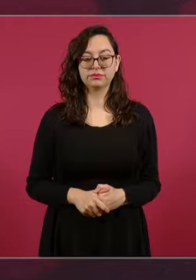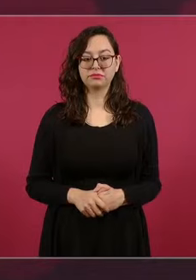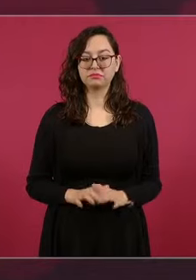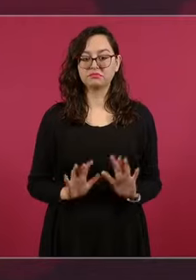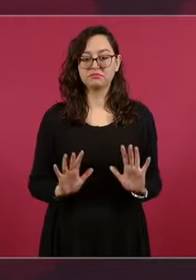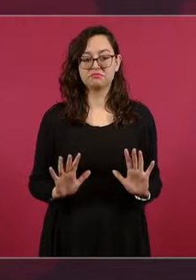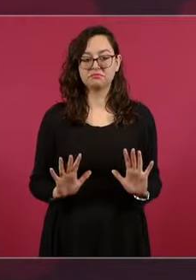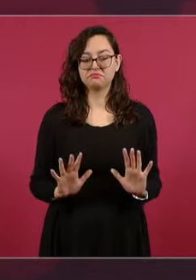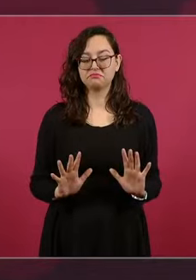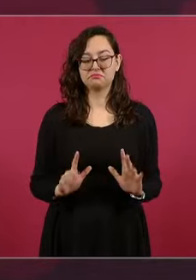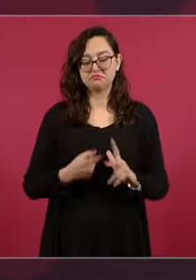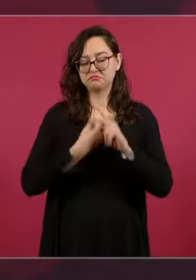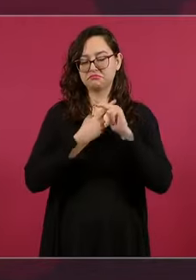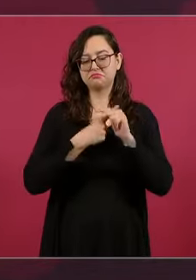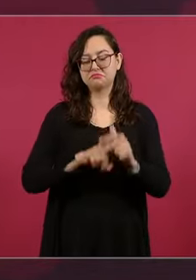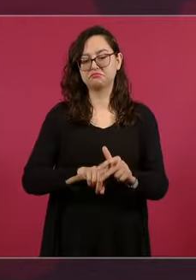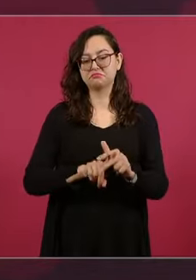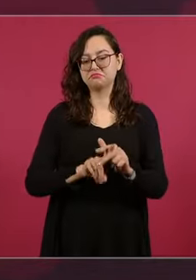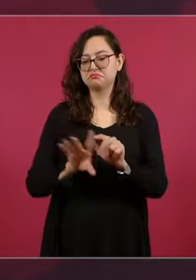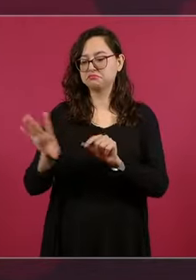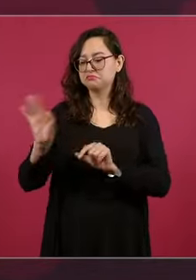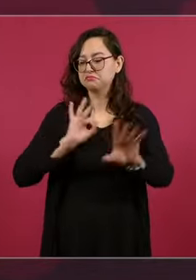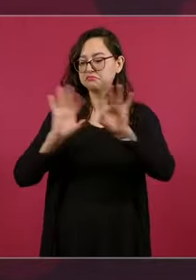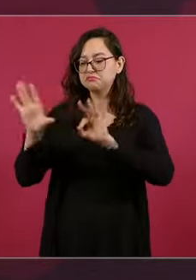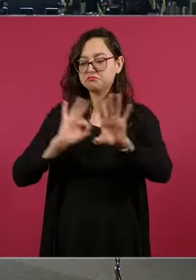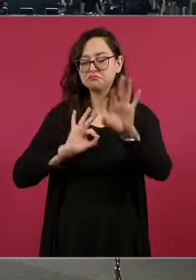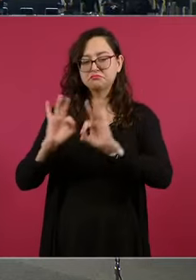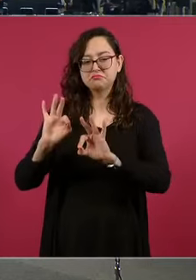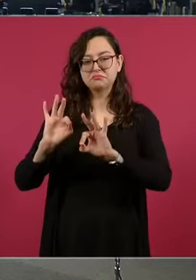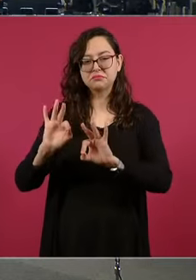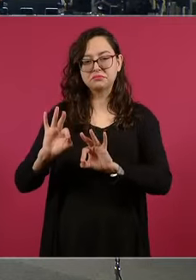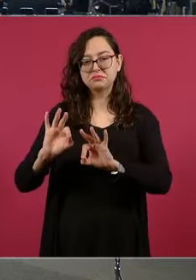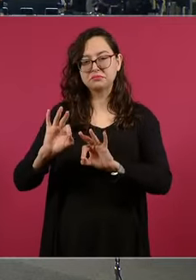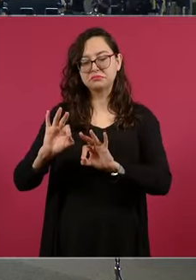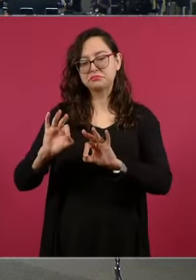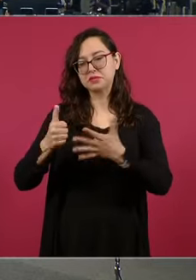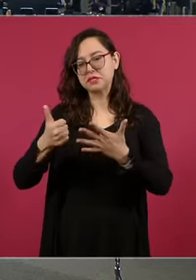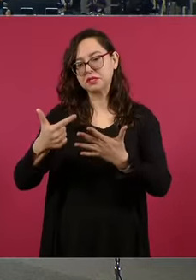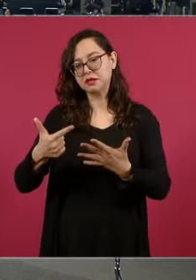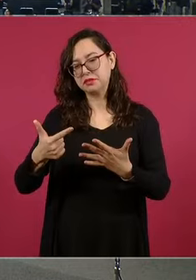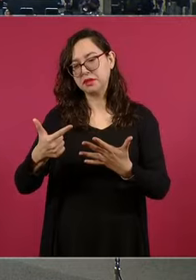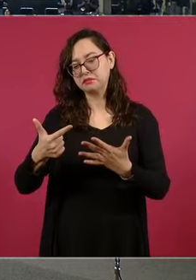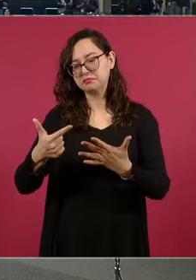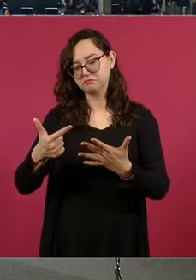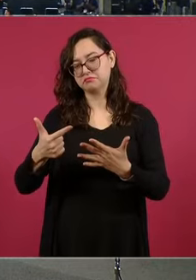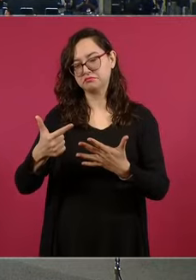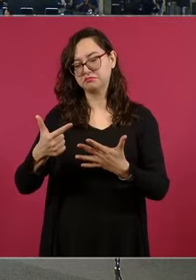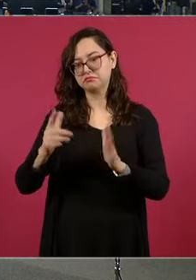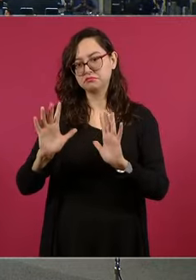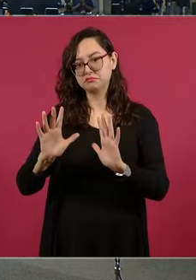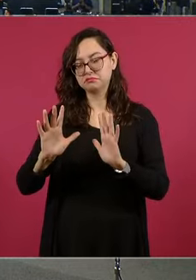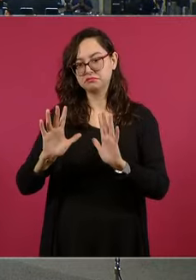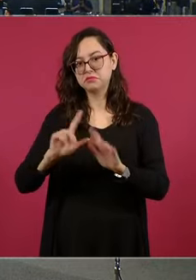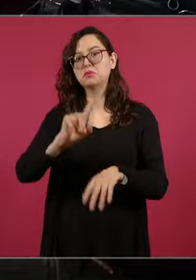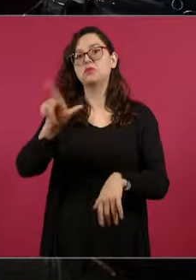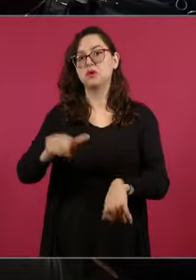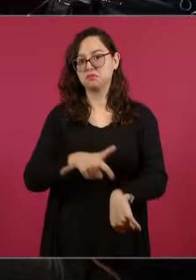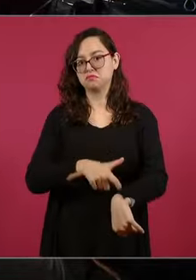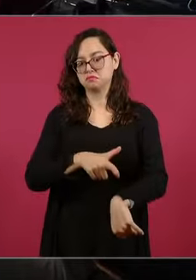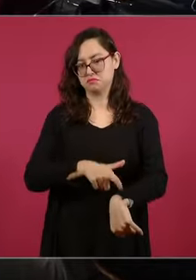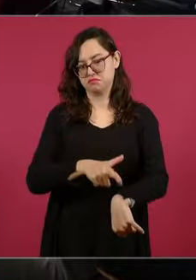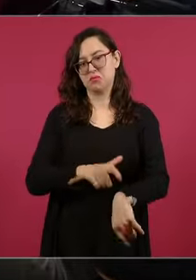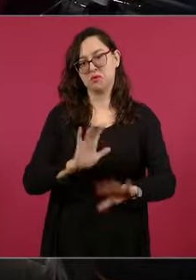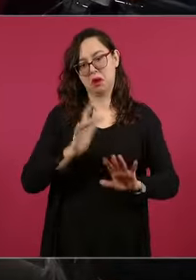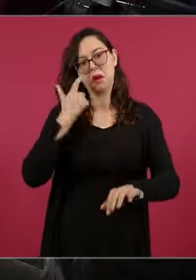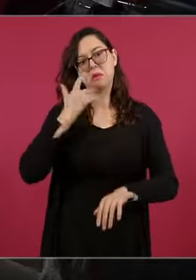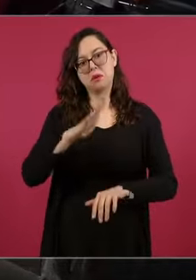6 o 7 primero, y si nos da tiempo, vemos otros. ¿Cuál es el que más inspira a usted de todos estos